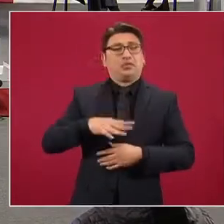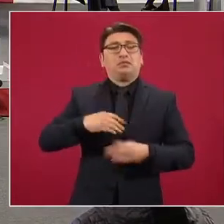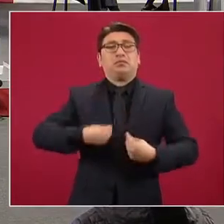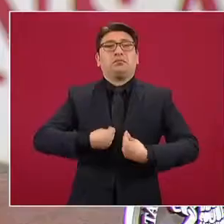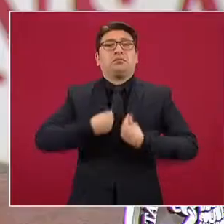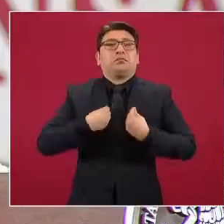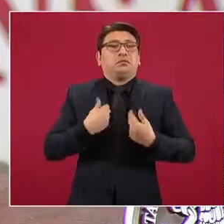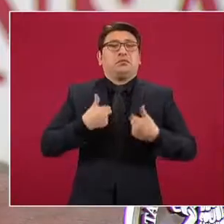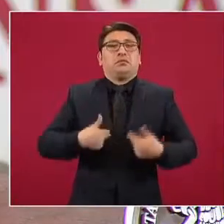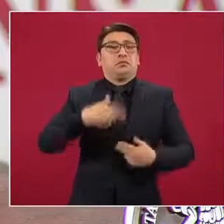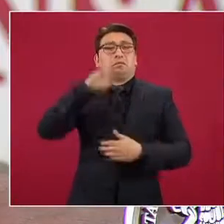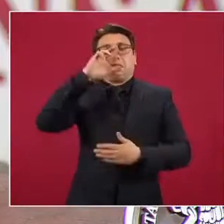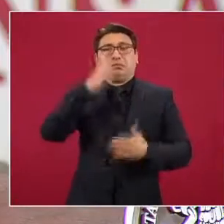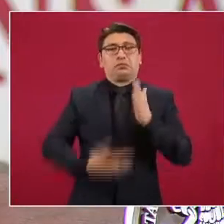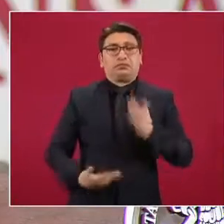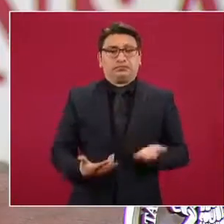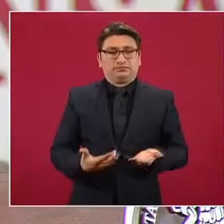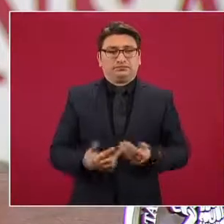humana.